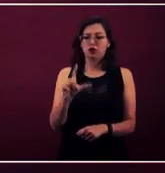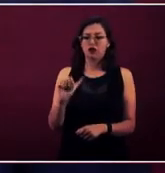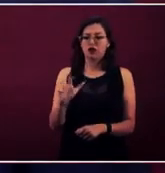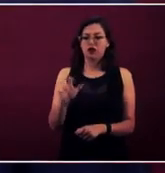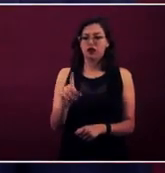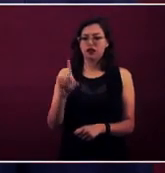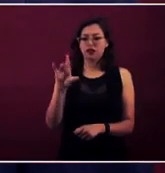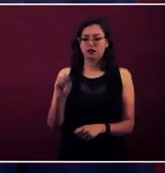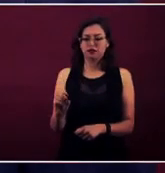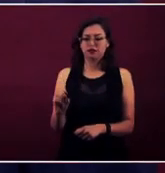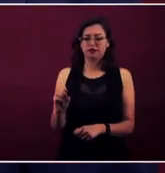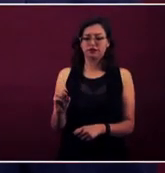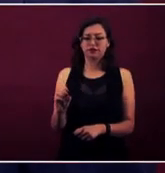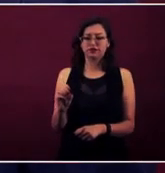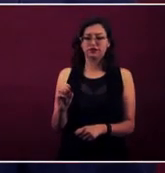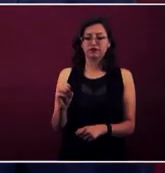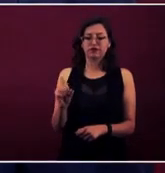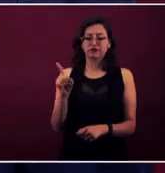al grado de que